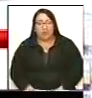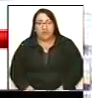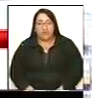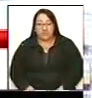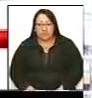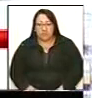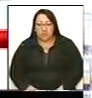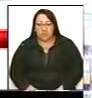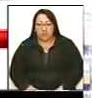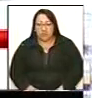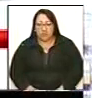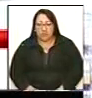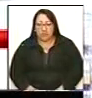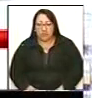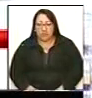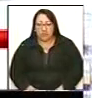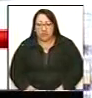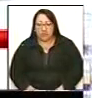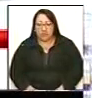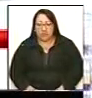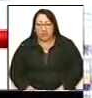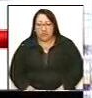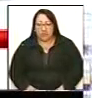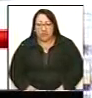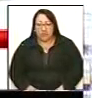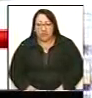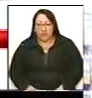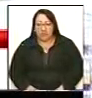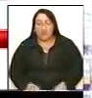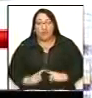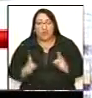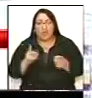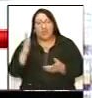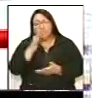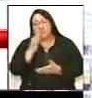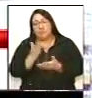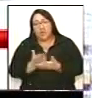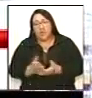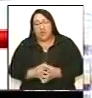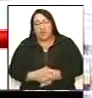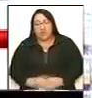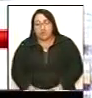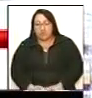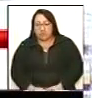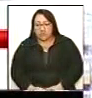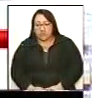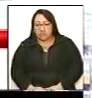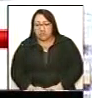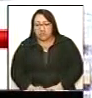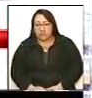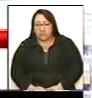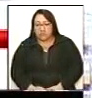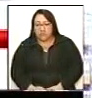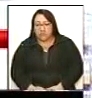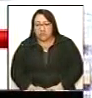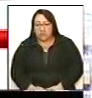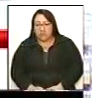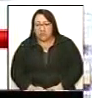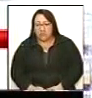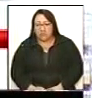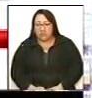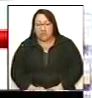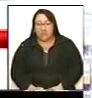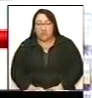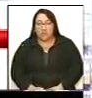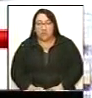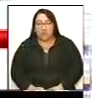Podríamos decir que es perfectamente posible, pero es inconveniente. Es inconveniente